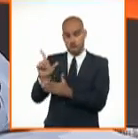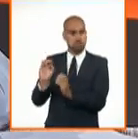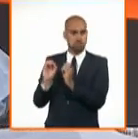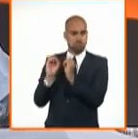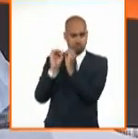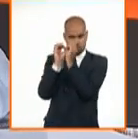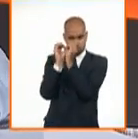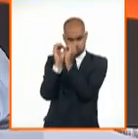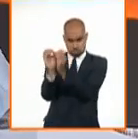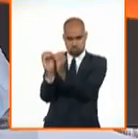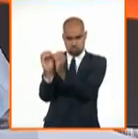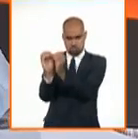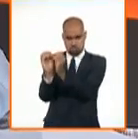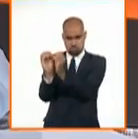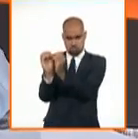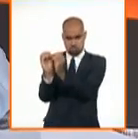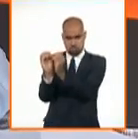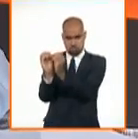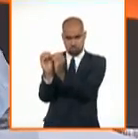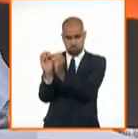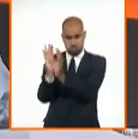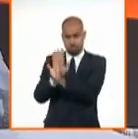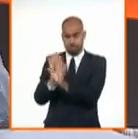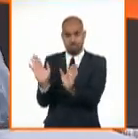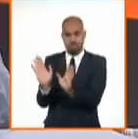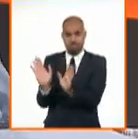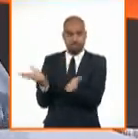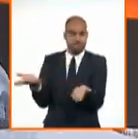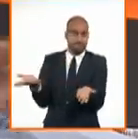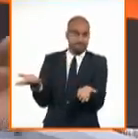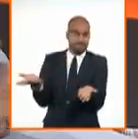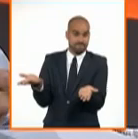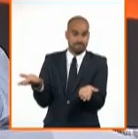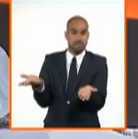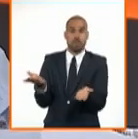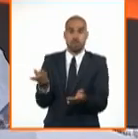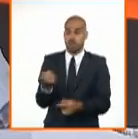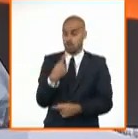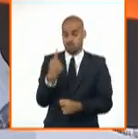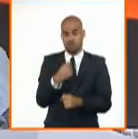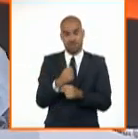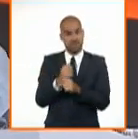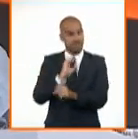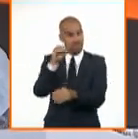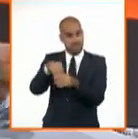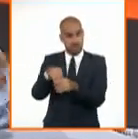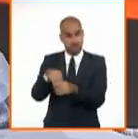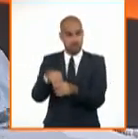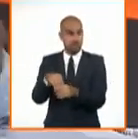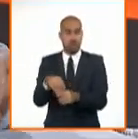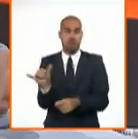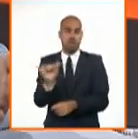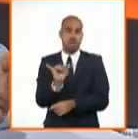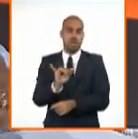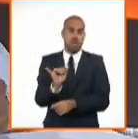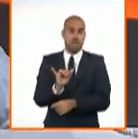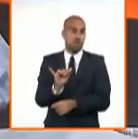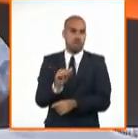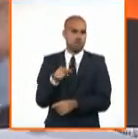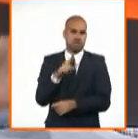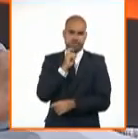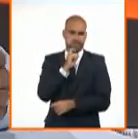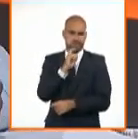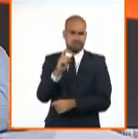la planta técnica de marie se quedó en cero eso para los que trabajamos en las termoeléctricas es una condición muy difícil una